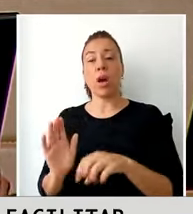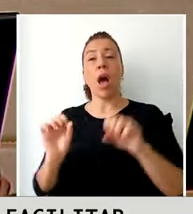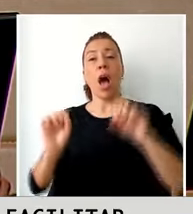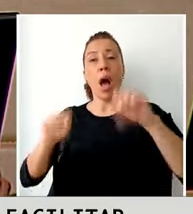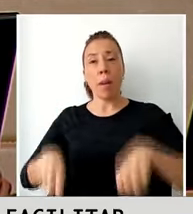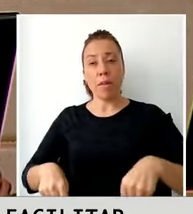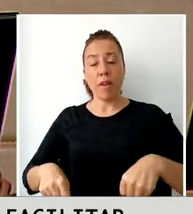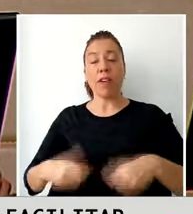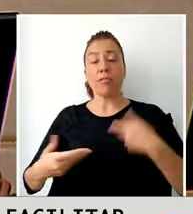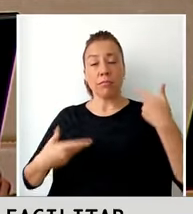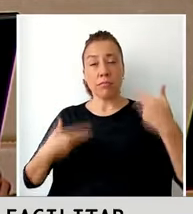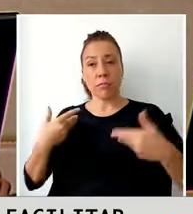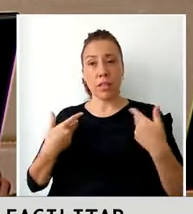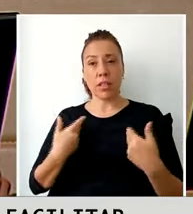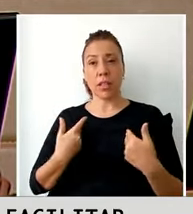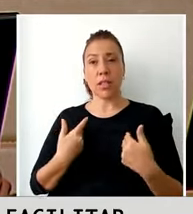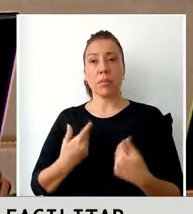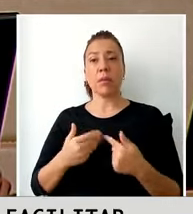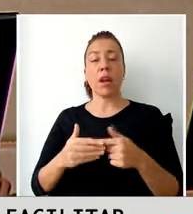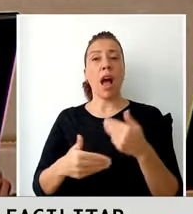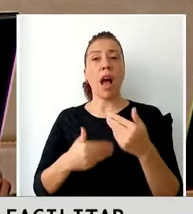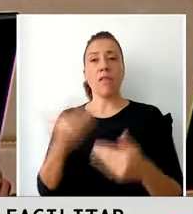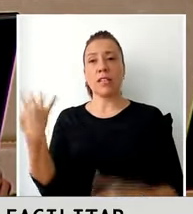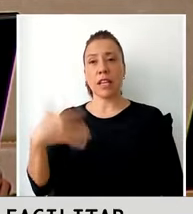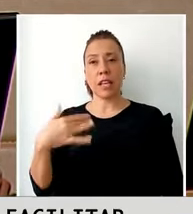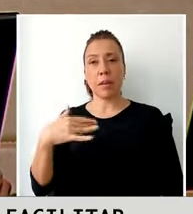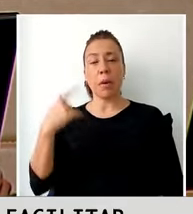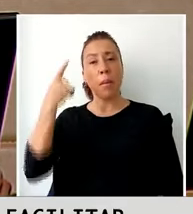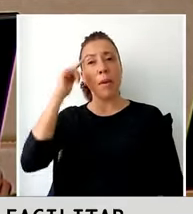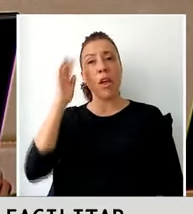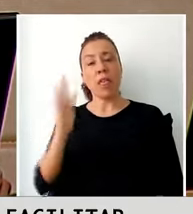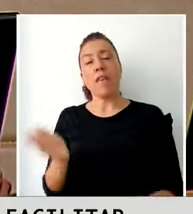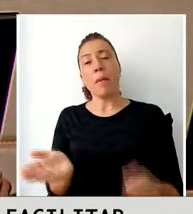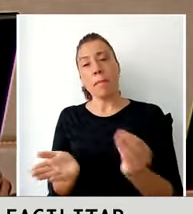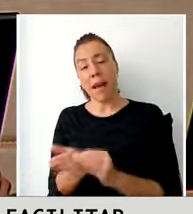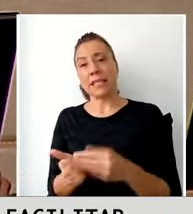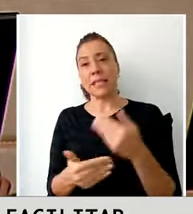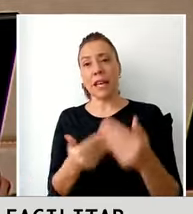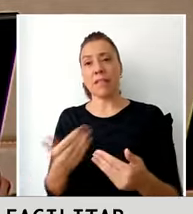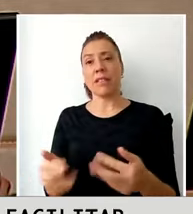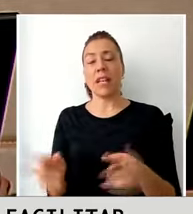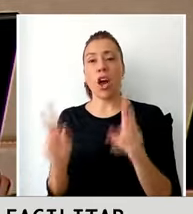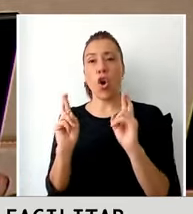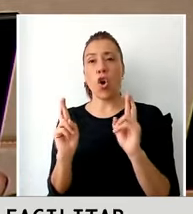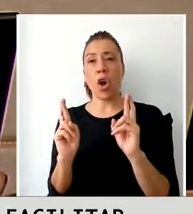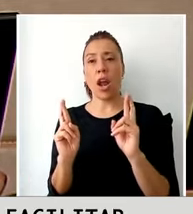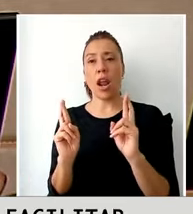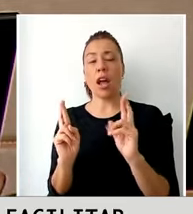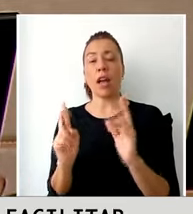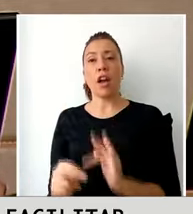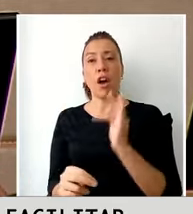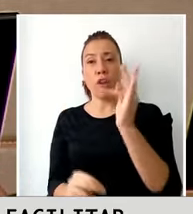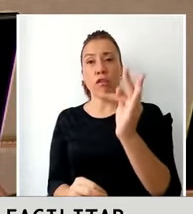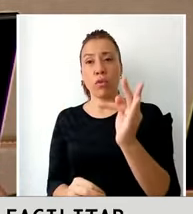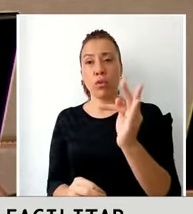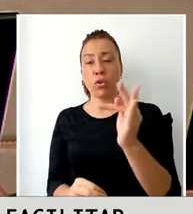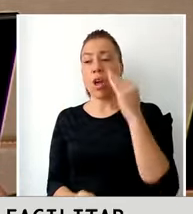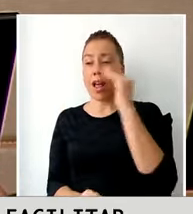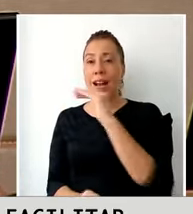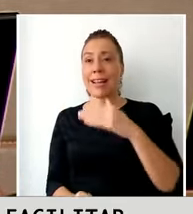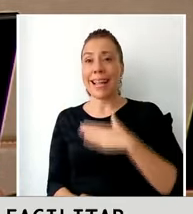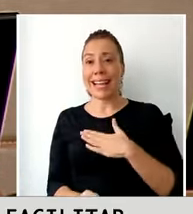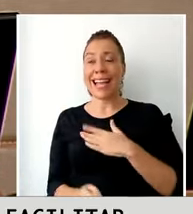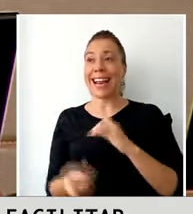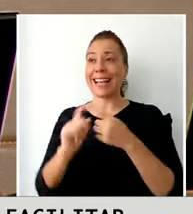este va a ser un paso importante pero tenemos que dar más Ojalá que más adelante en el futuro los niños que quieran ser deportistas